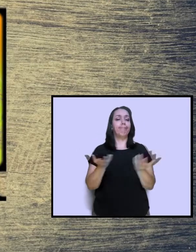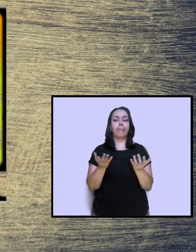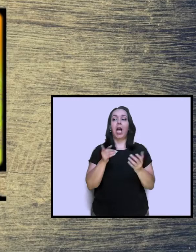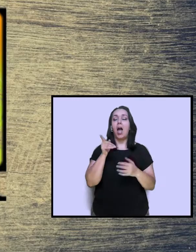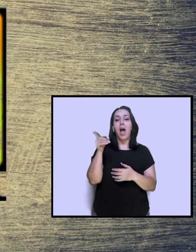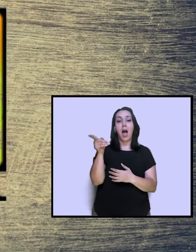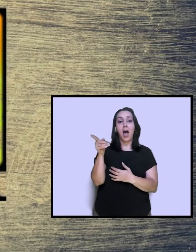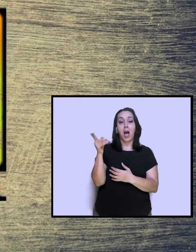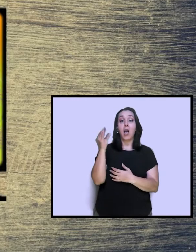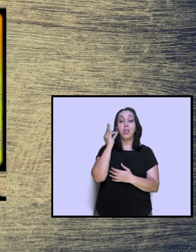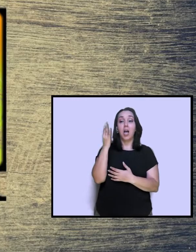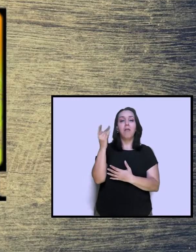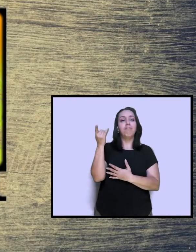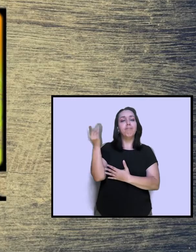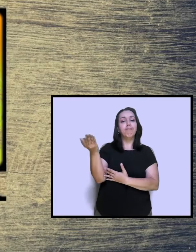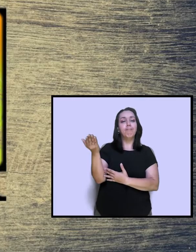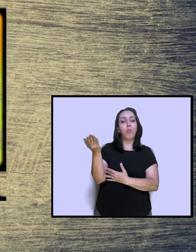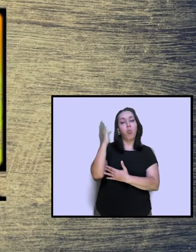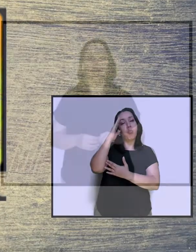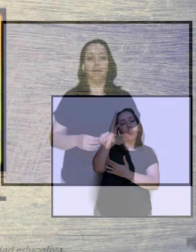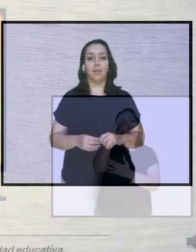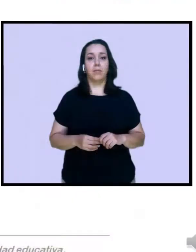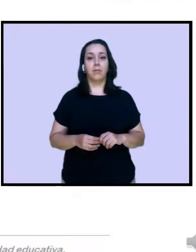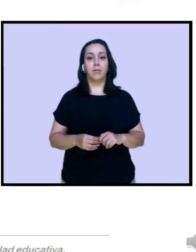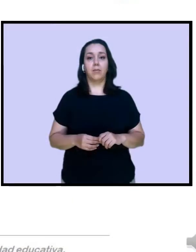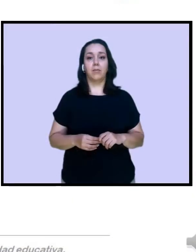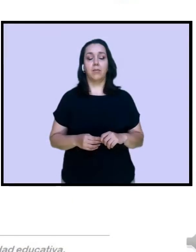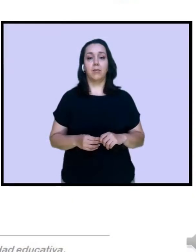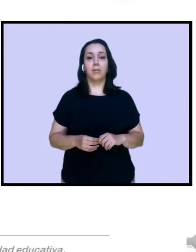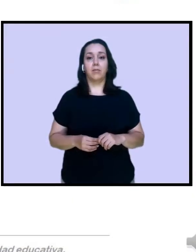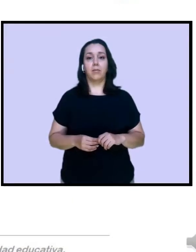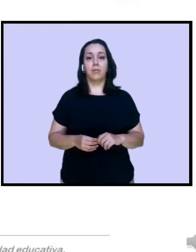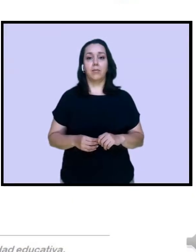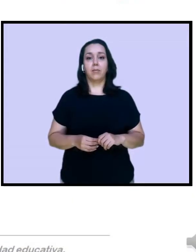nos dará un saludo inicial.